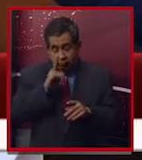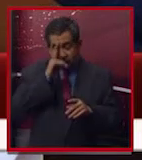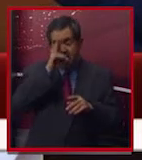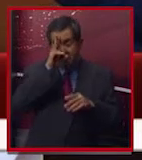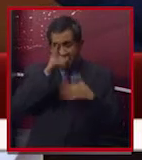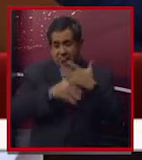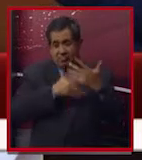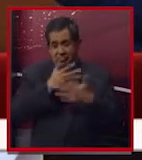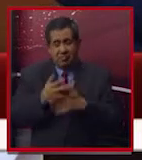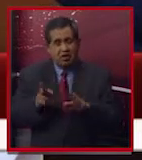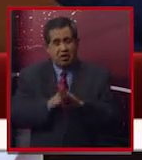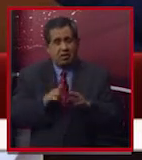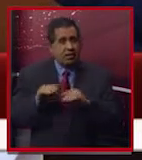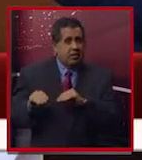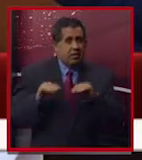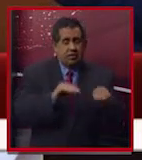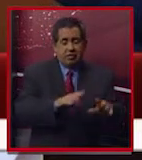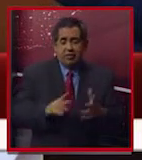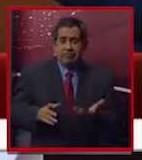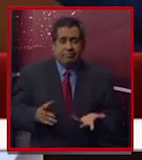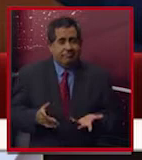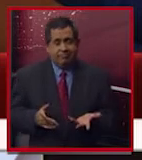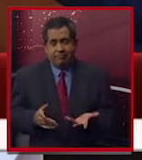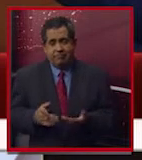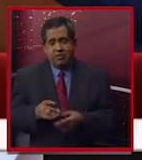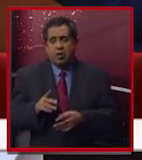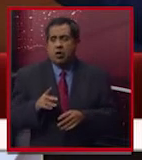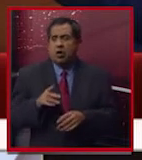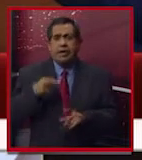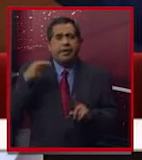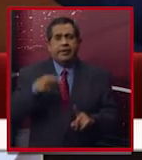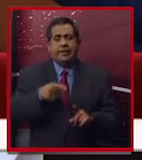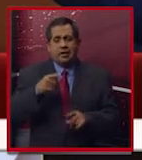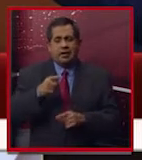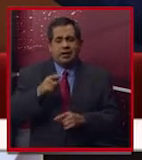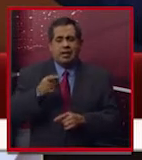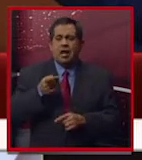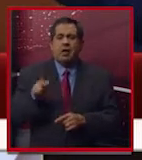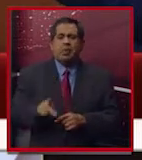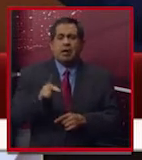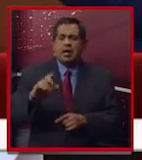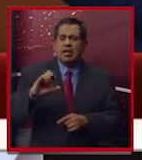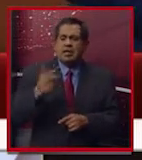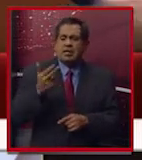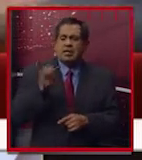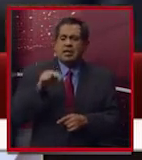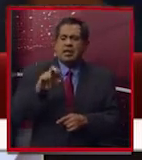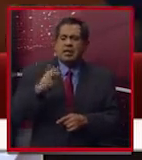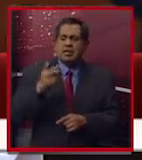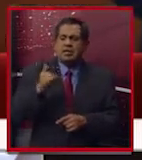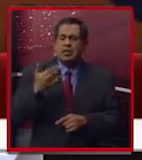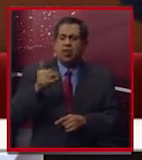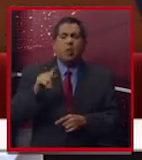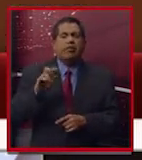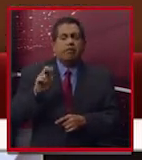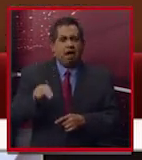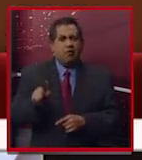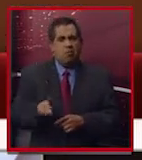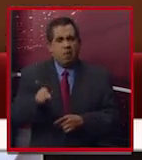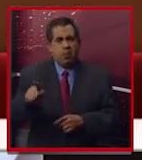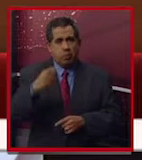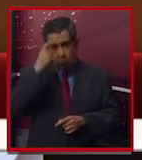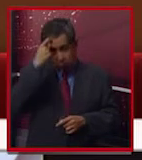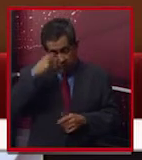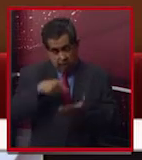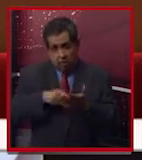el desplazamiento interno, en particular el de Chalchihuitán, Chenaló, que me parece que es muy importante que esta